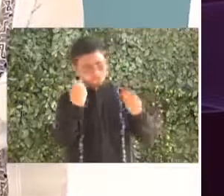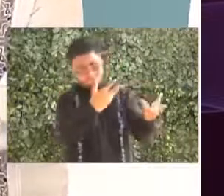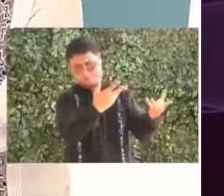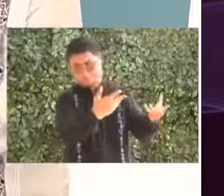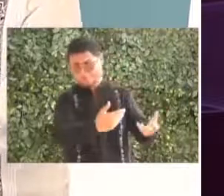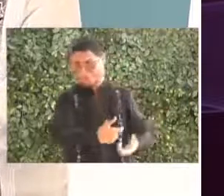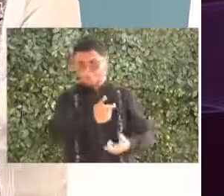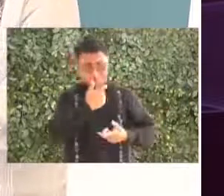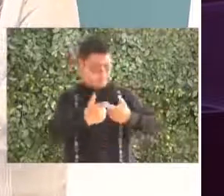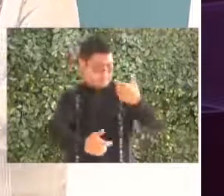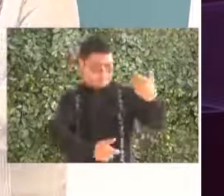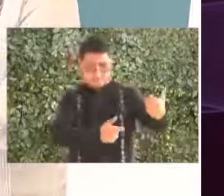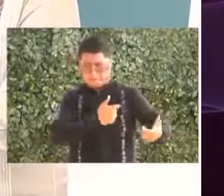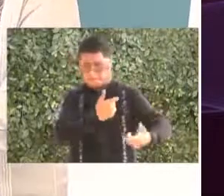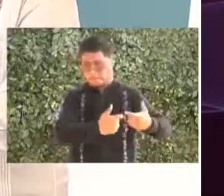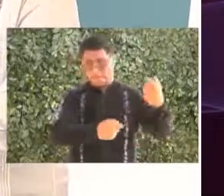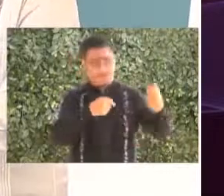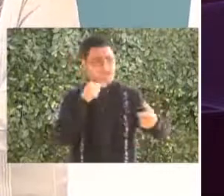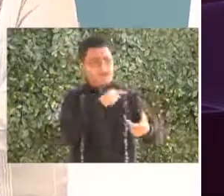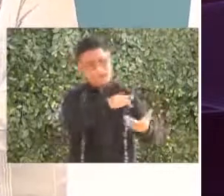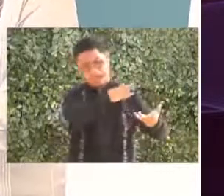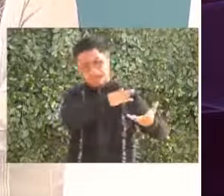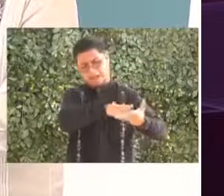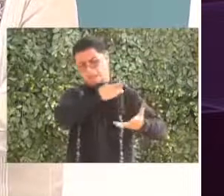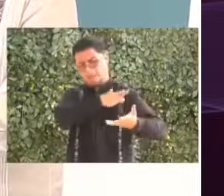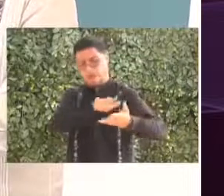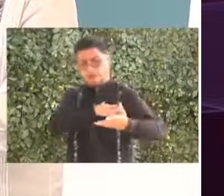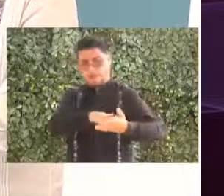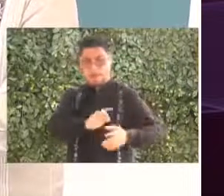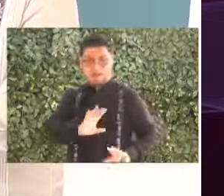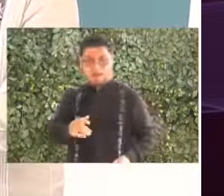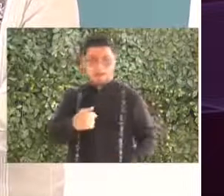o no nos faltan, para no presumir,